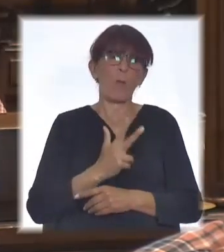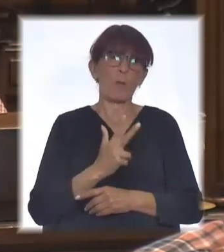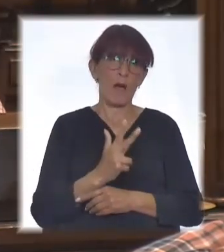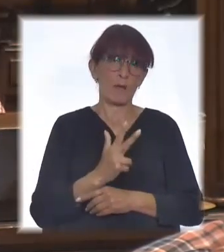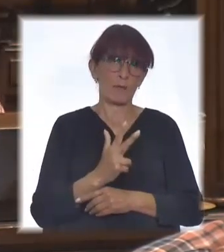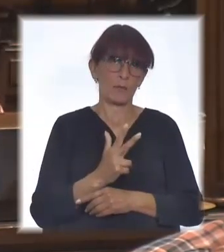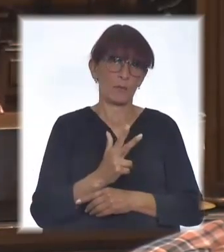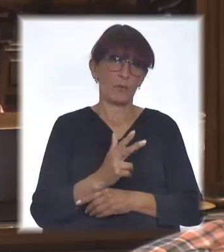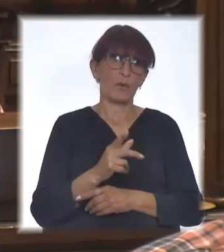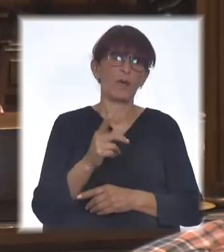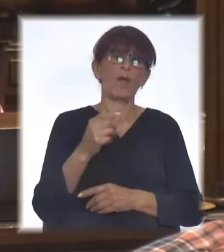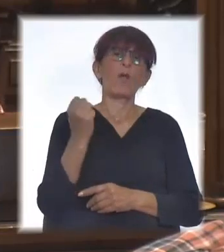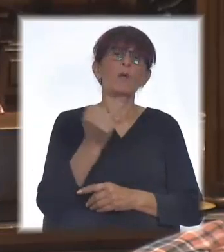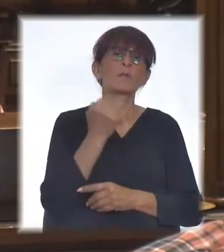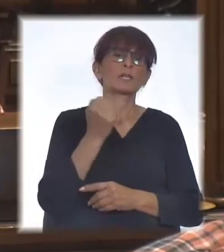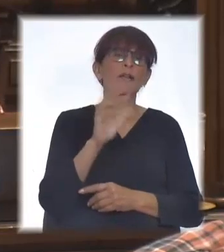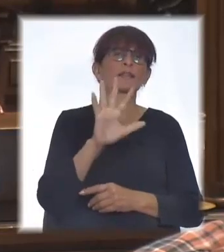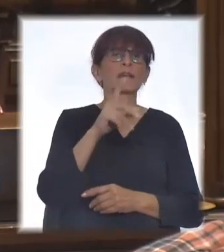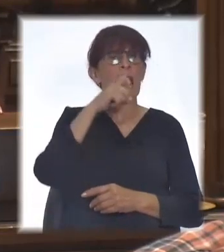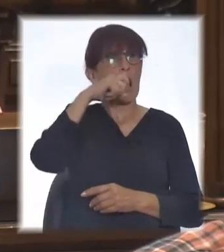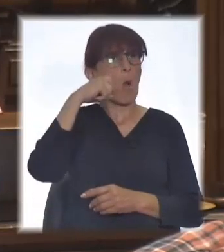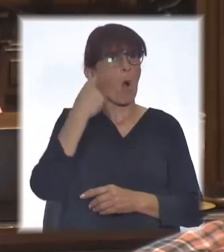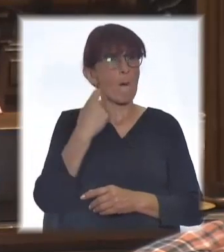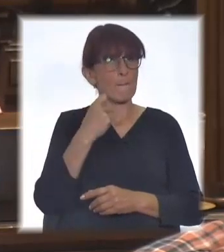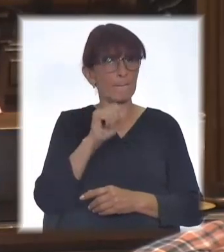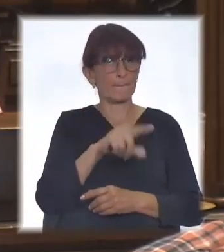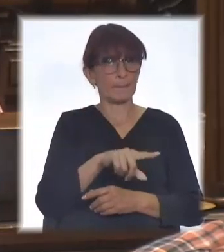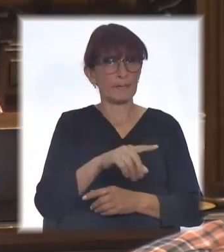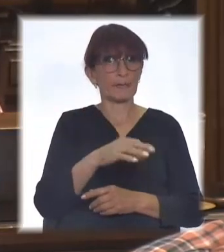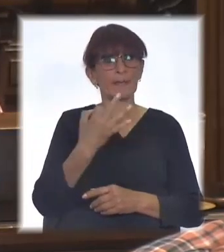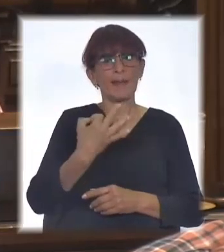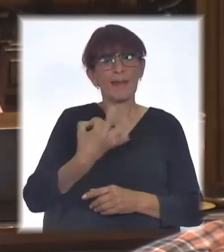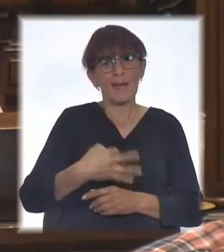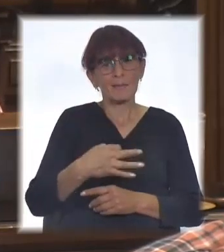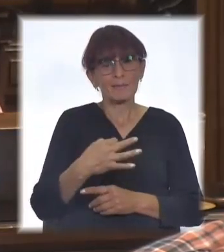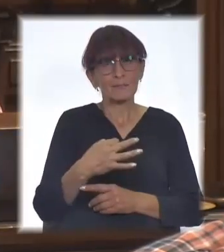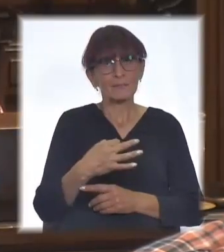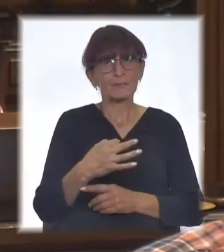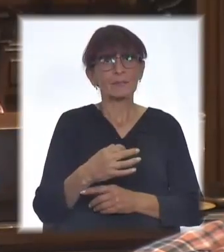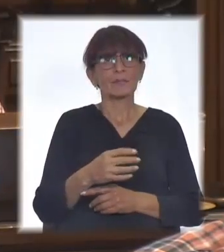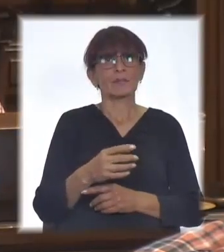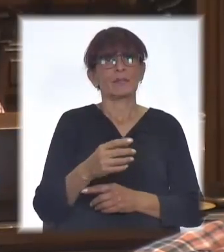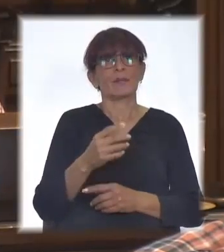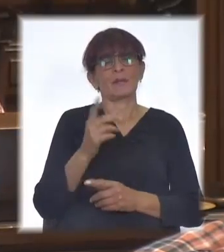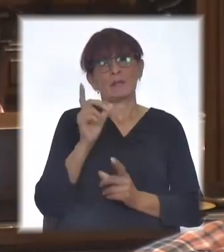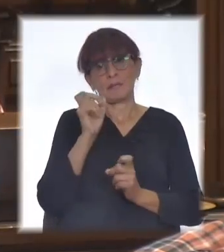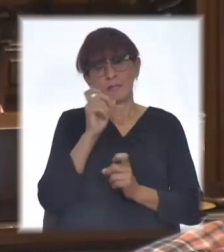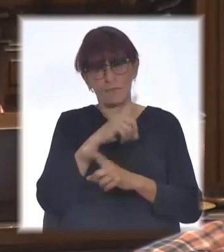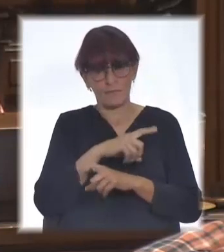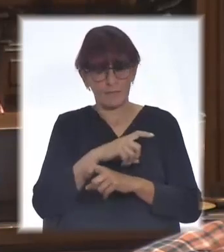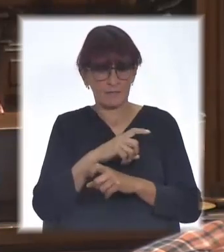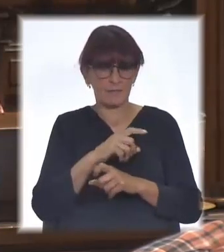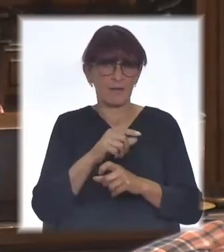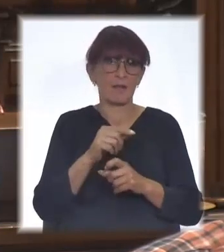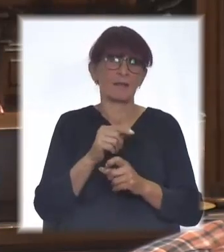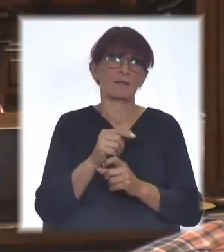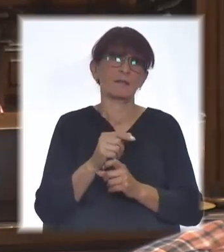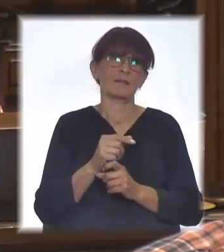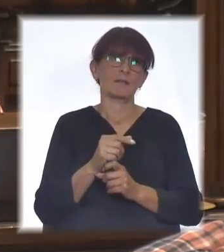donde lo que importaba en el hombre y su íntima realidad cruda difícil